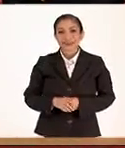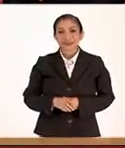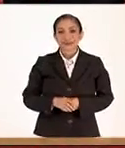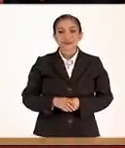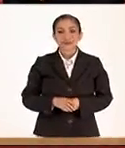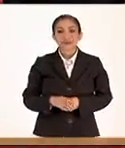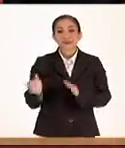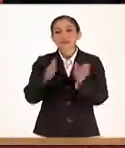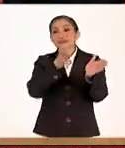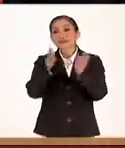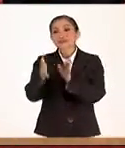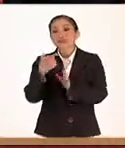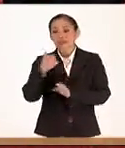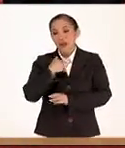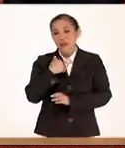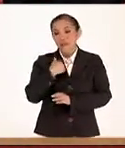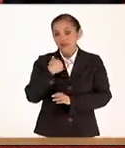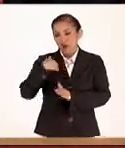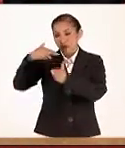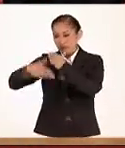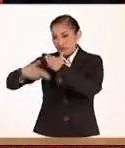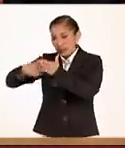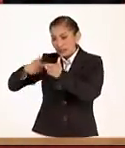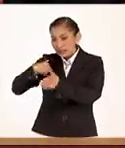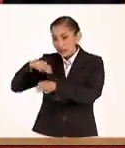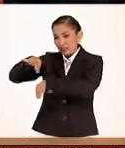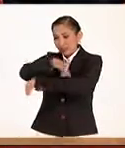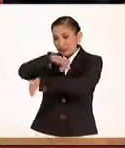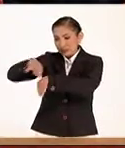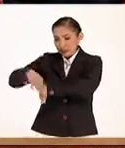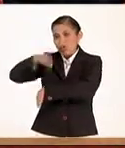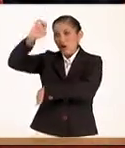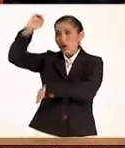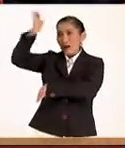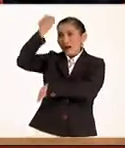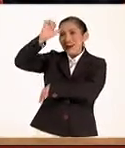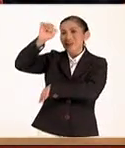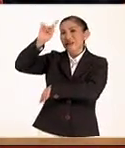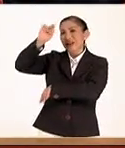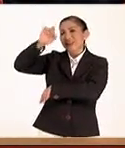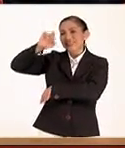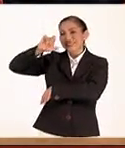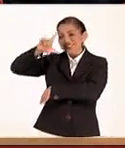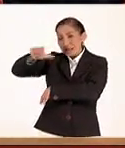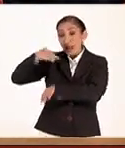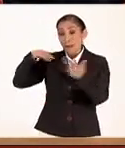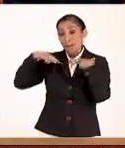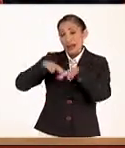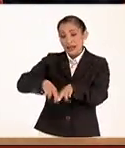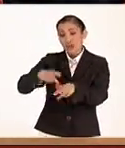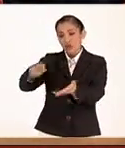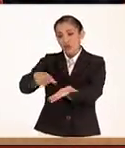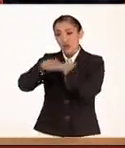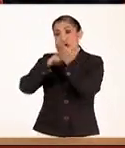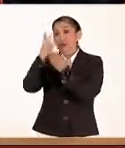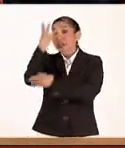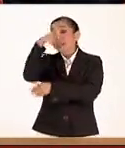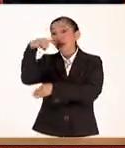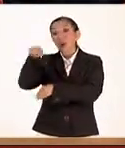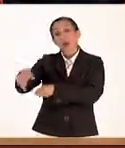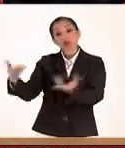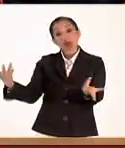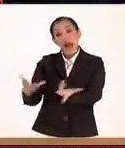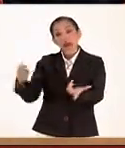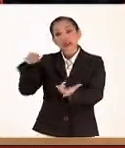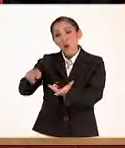esté bueno yo estaba en el taller de diseño espacial en el cual el profesor nos dio tres horas para